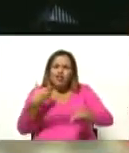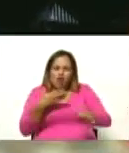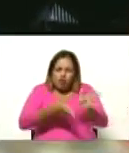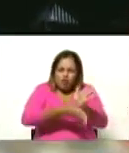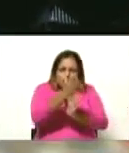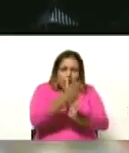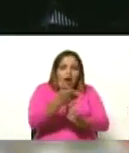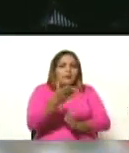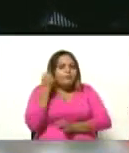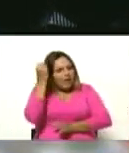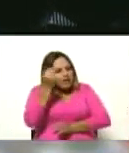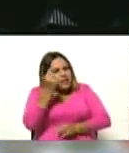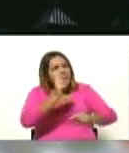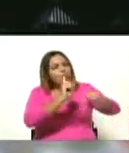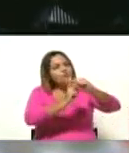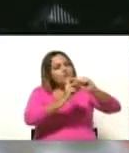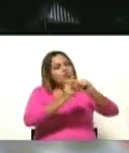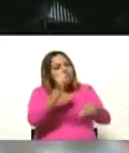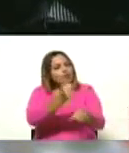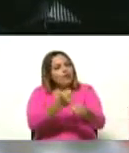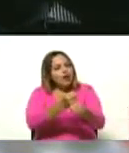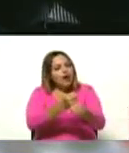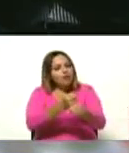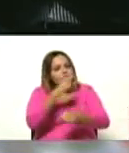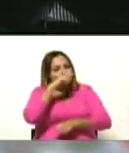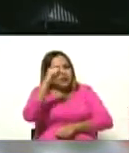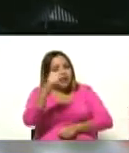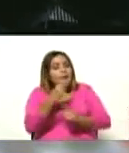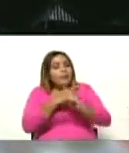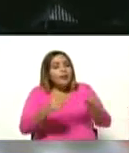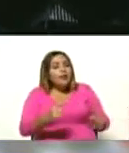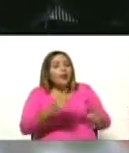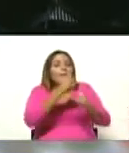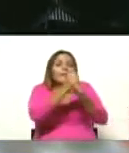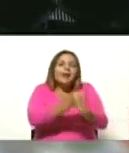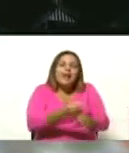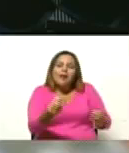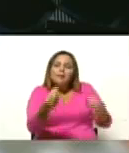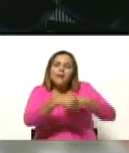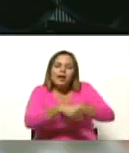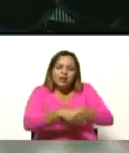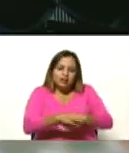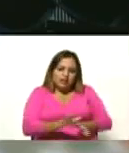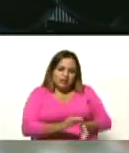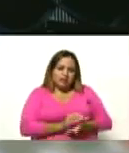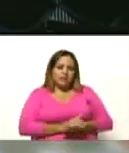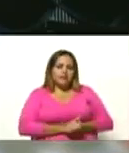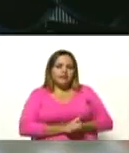insisto, aunque sus expectativas sean superiores a los logros de la gestión.